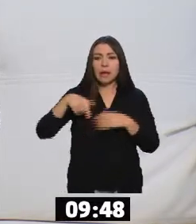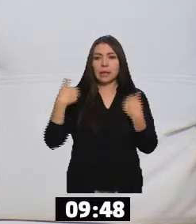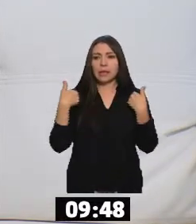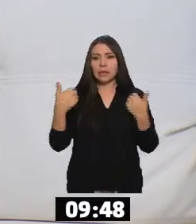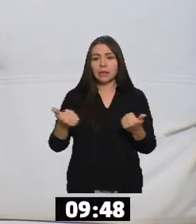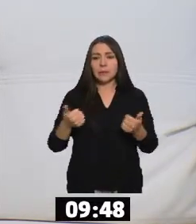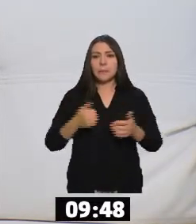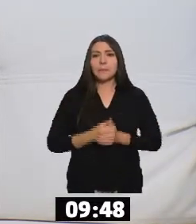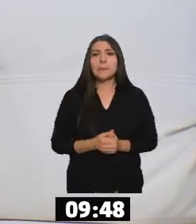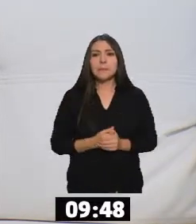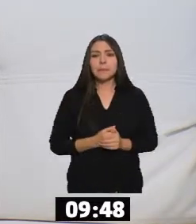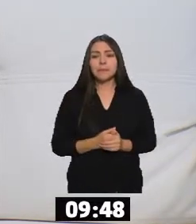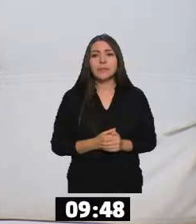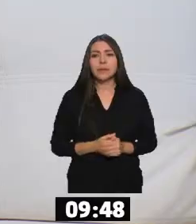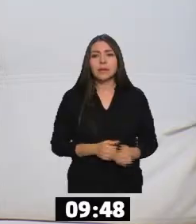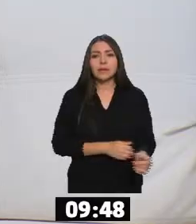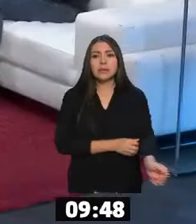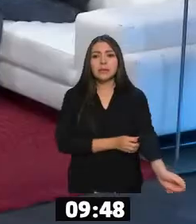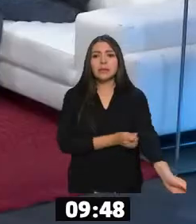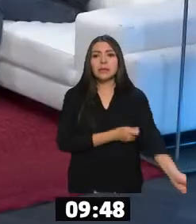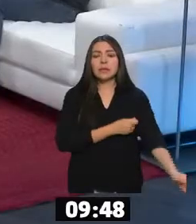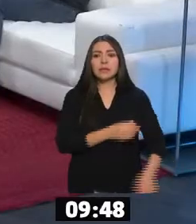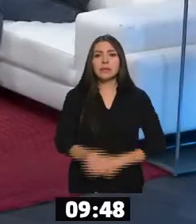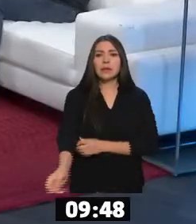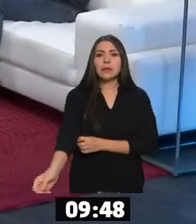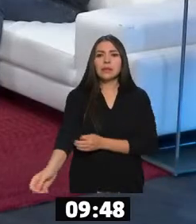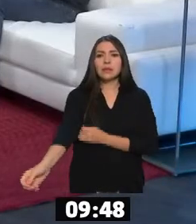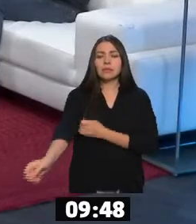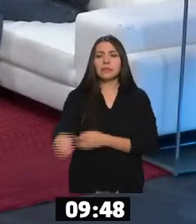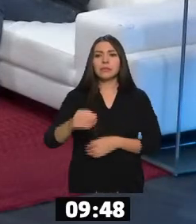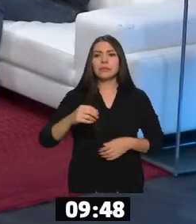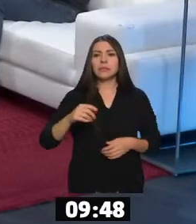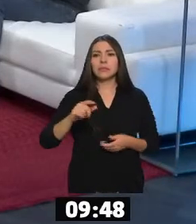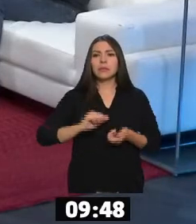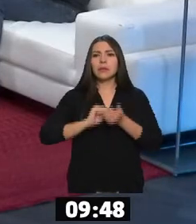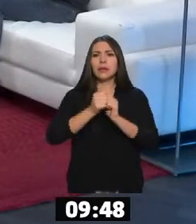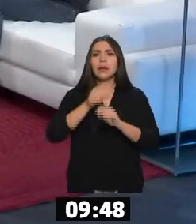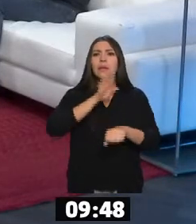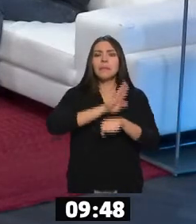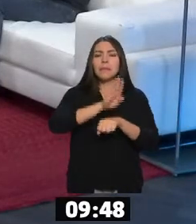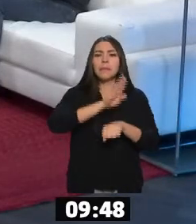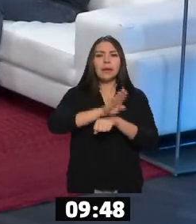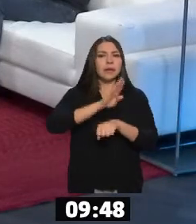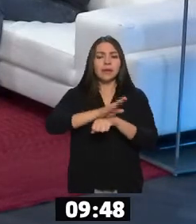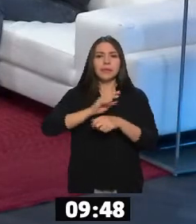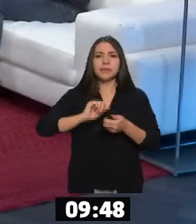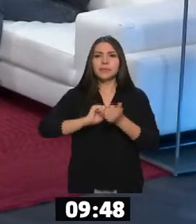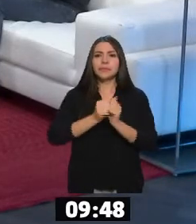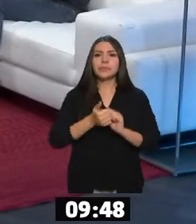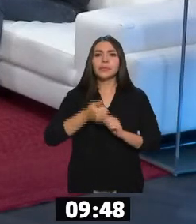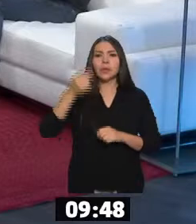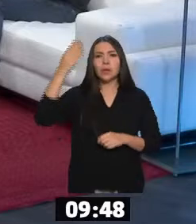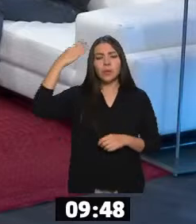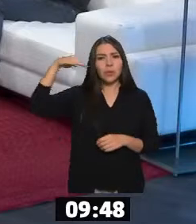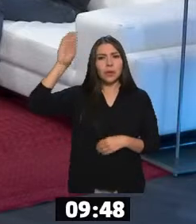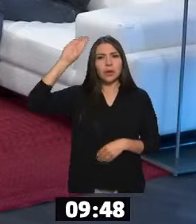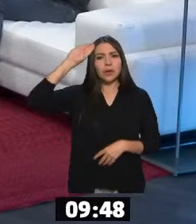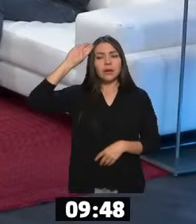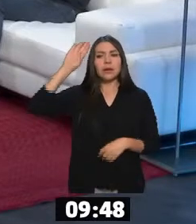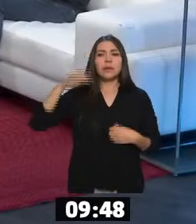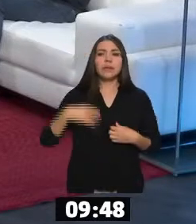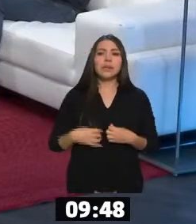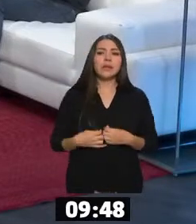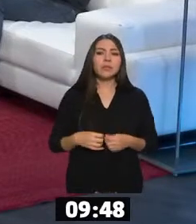bien a América Latina en general, rompió ¿no? récord. Pues, Brasil rompió récord de medallas en Cuba su historia. sigue siendo un referente importantísimo en deporte.